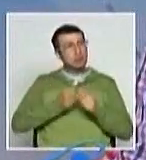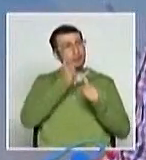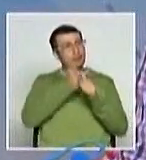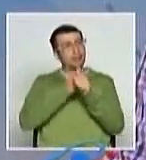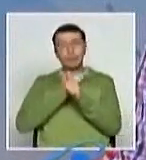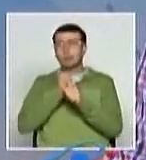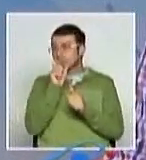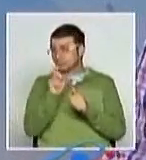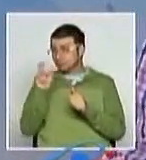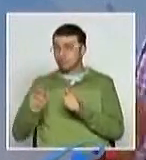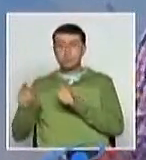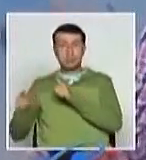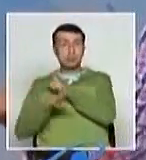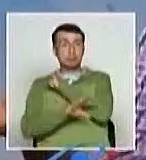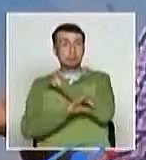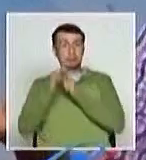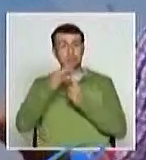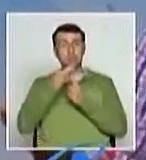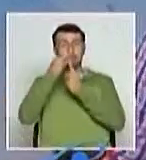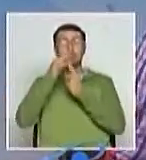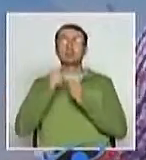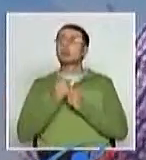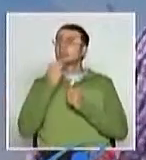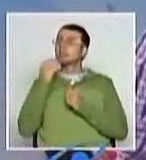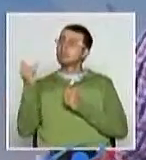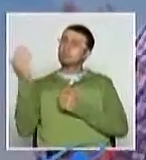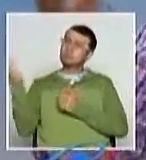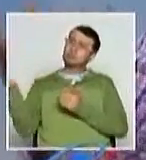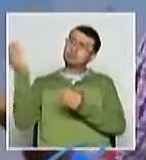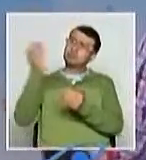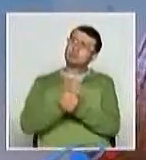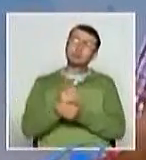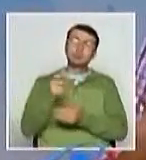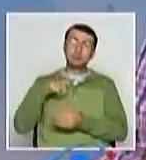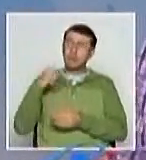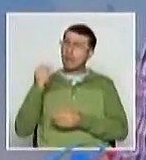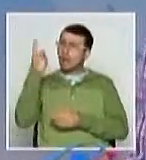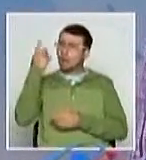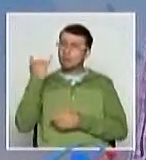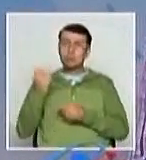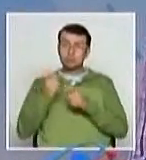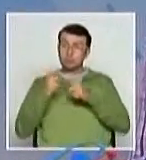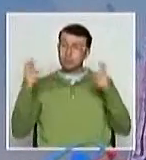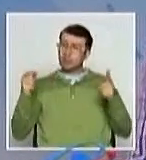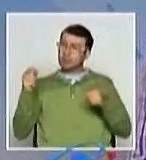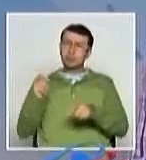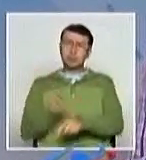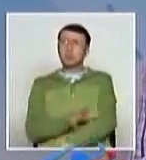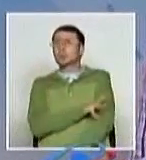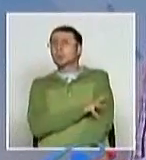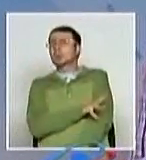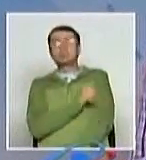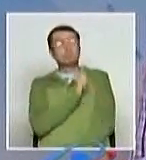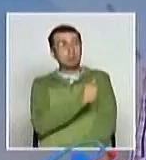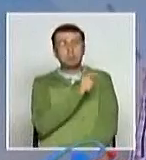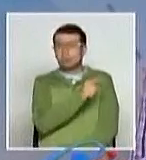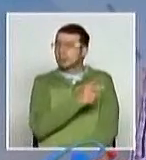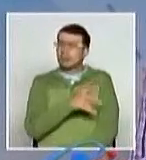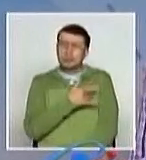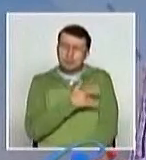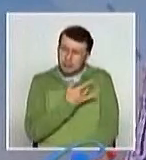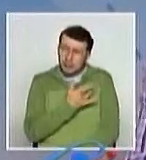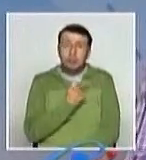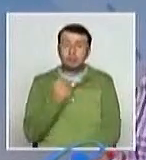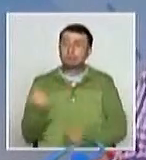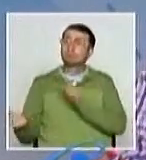especialidades y cuando vemos Que en la consulta médica el paciente tiene algo grande desde la emocional el paciente siempre es remitido a este